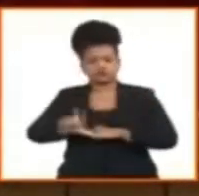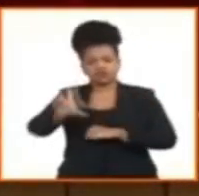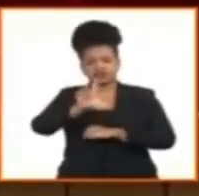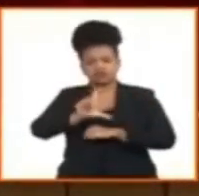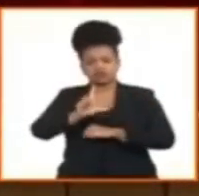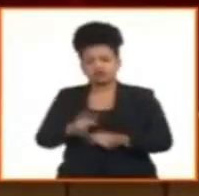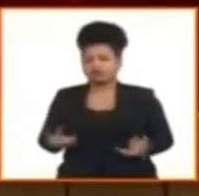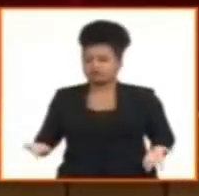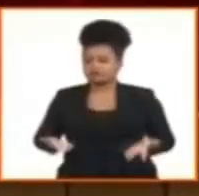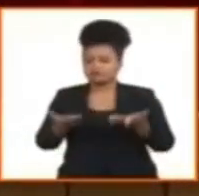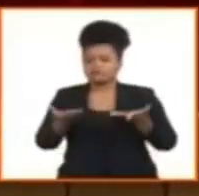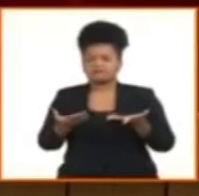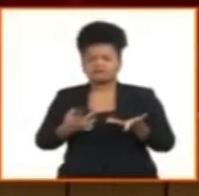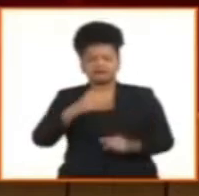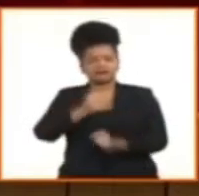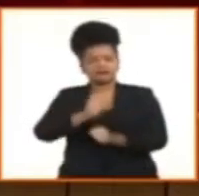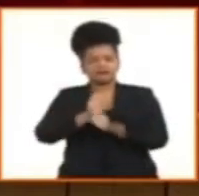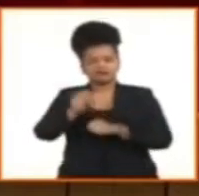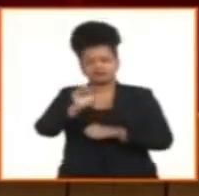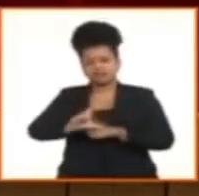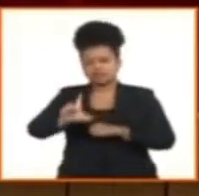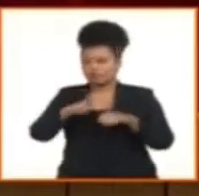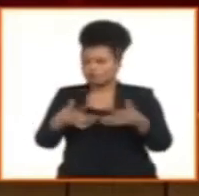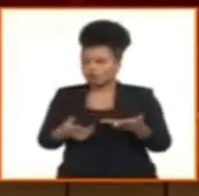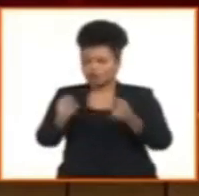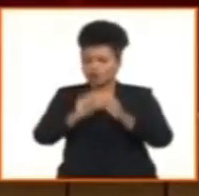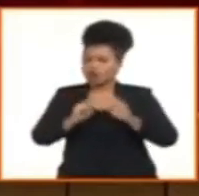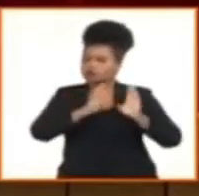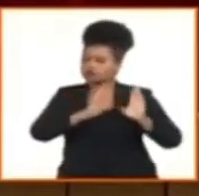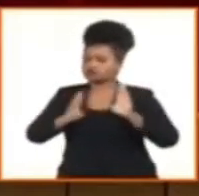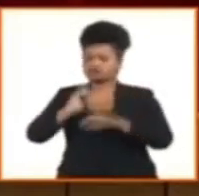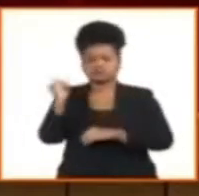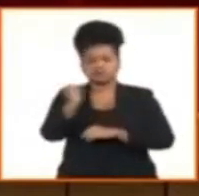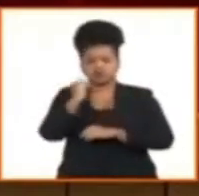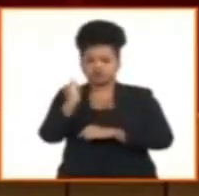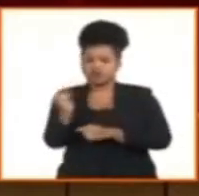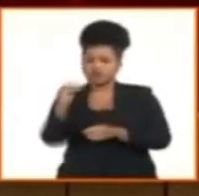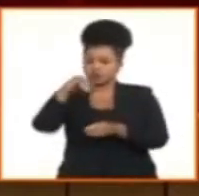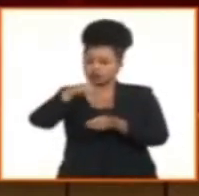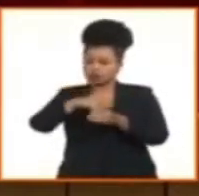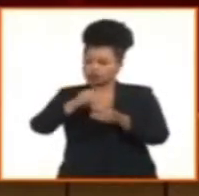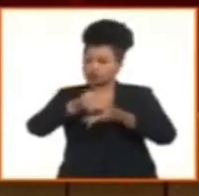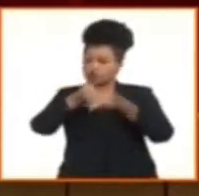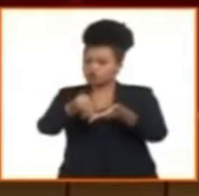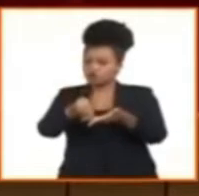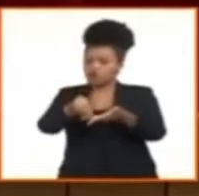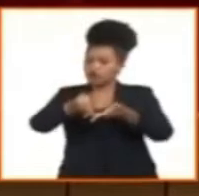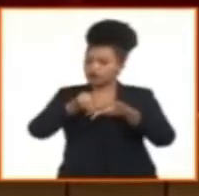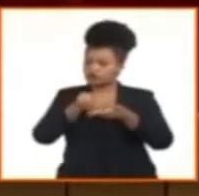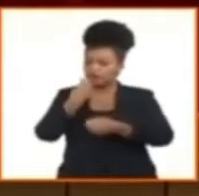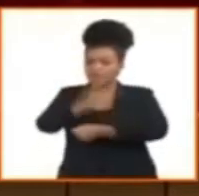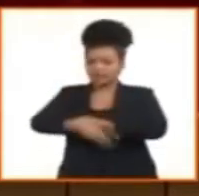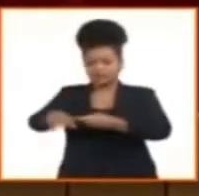gestión centrada en asegurar un orden internacional basado en inclusión, cooperación, justicia